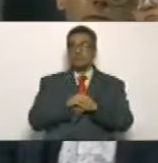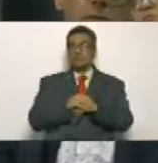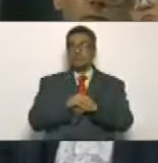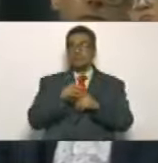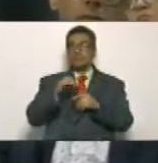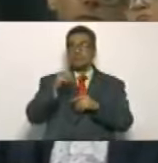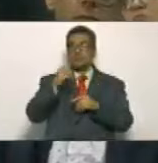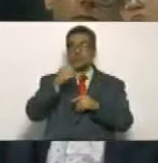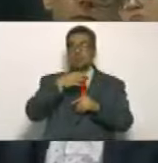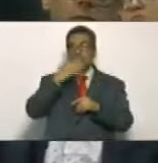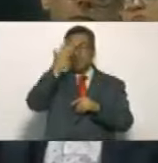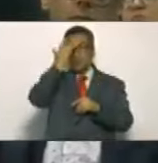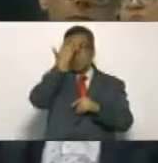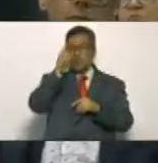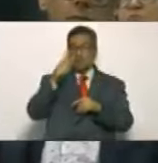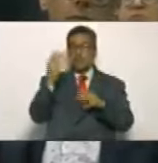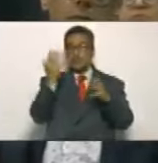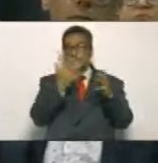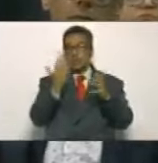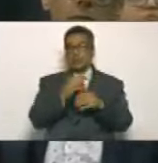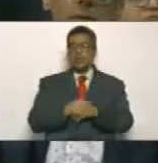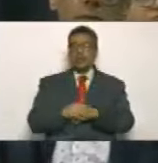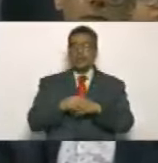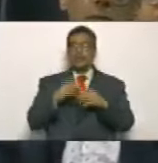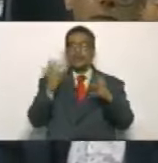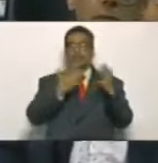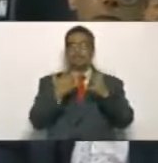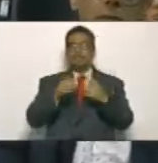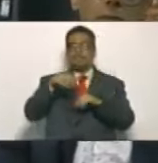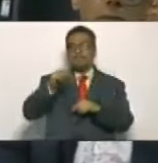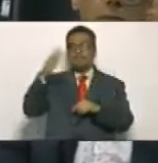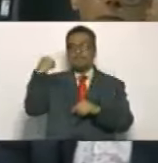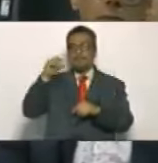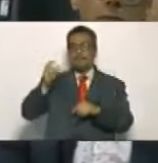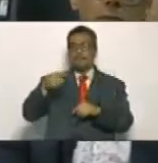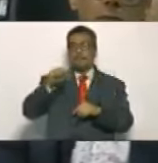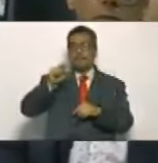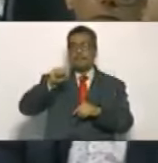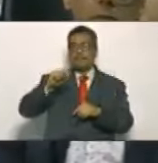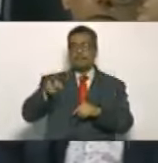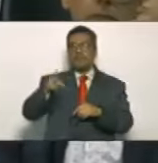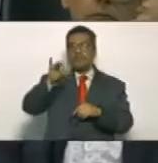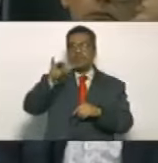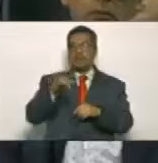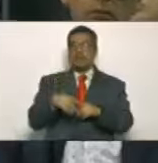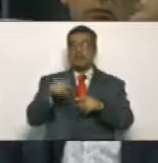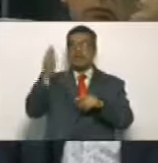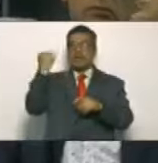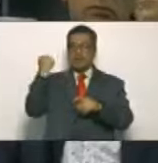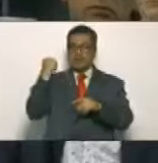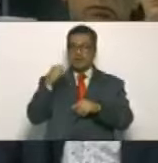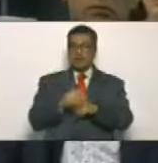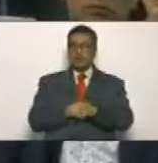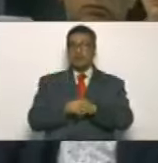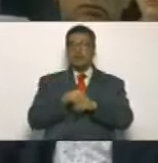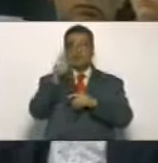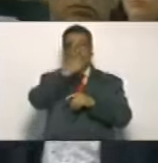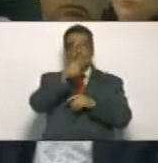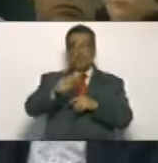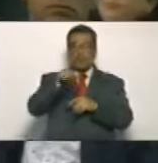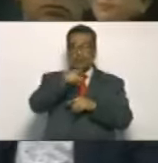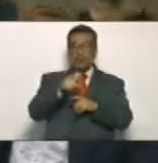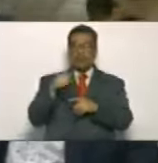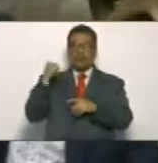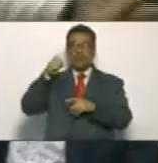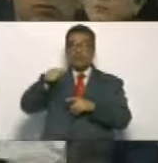es la India, que llegó a sabotear los esfuerzos de paz de Gandhi. Es la misma forma de asignarle a un pueblo